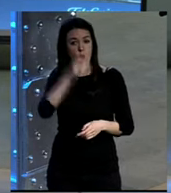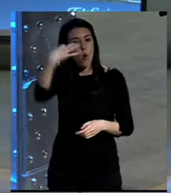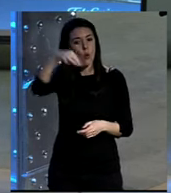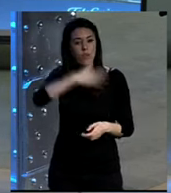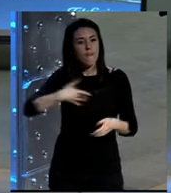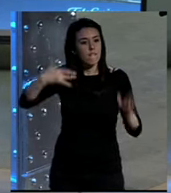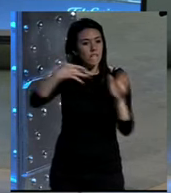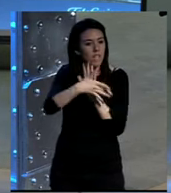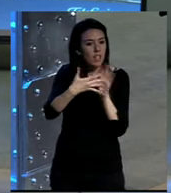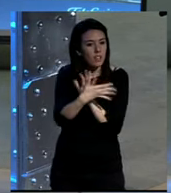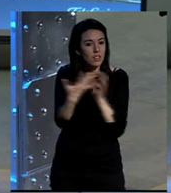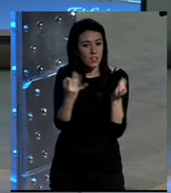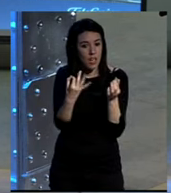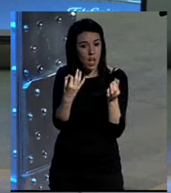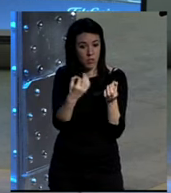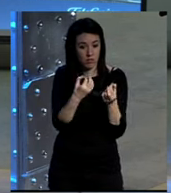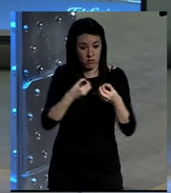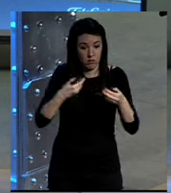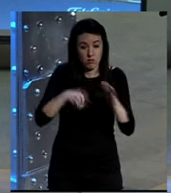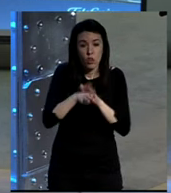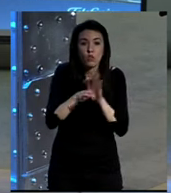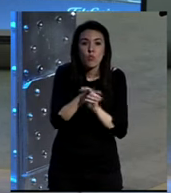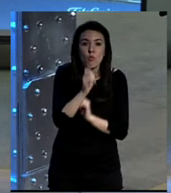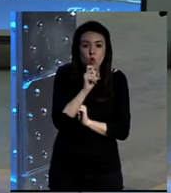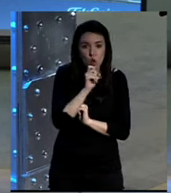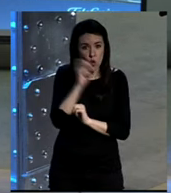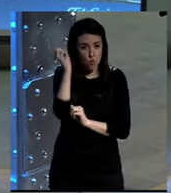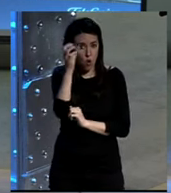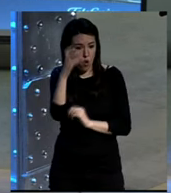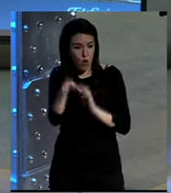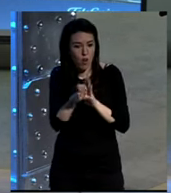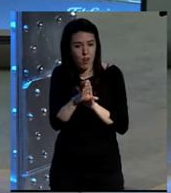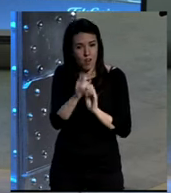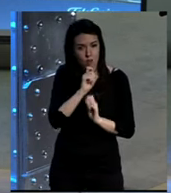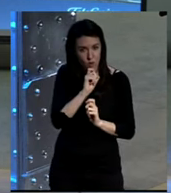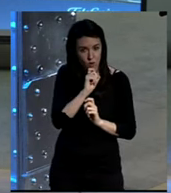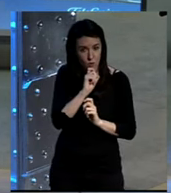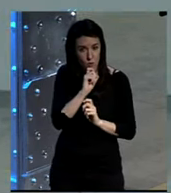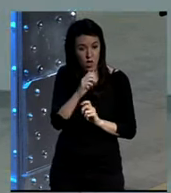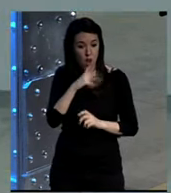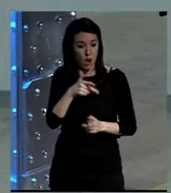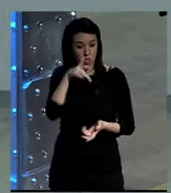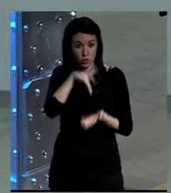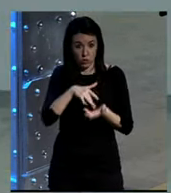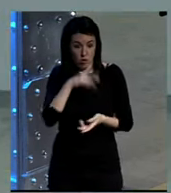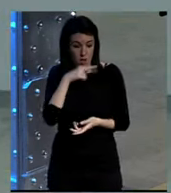es cómo va a ser el resto del acto. Ahora